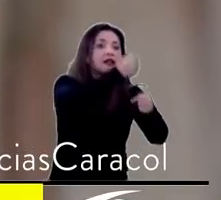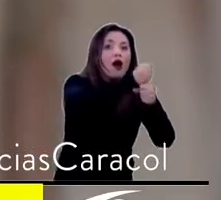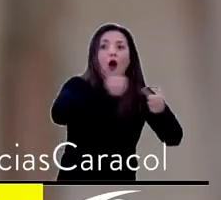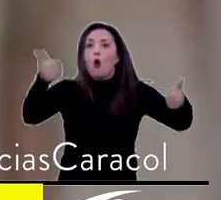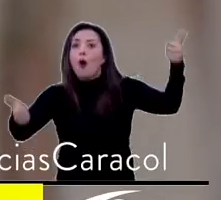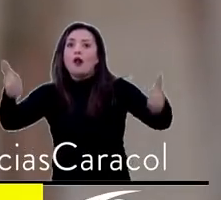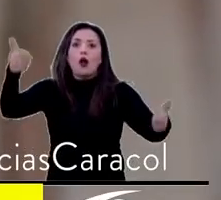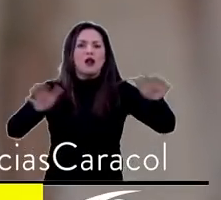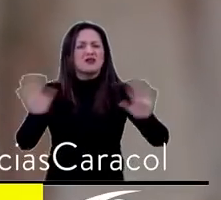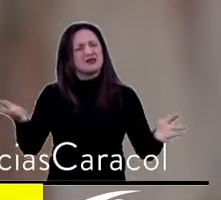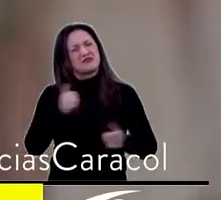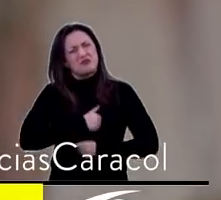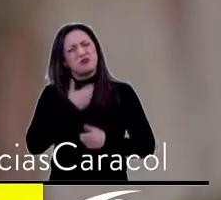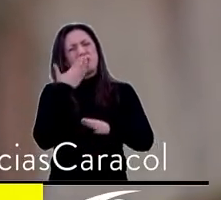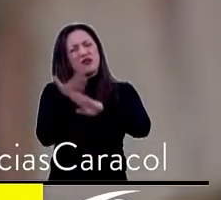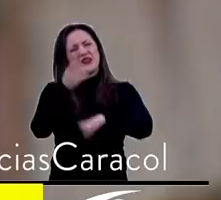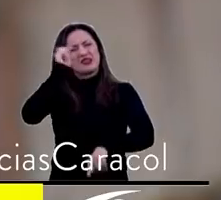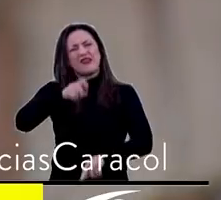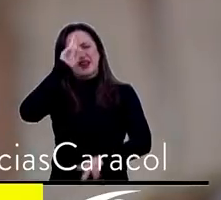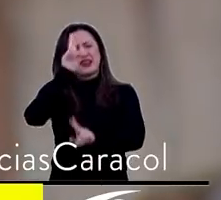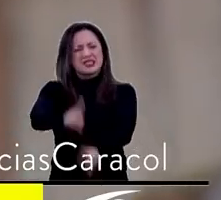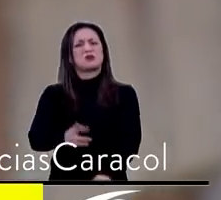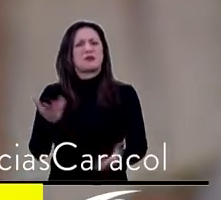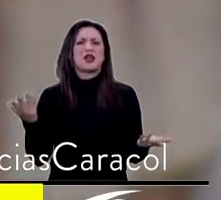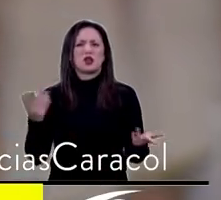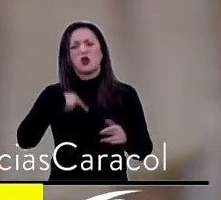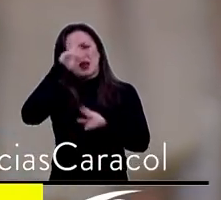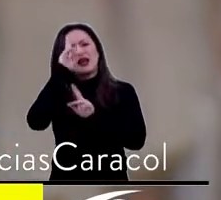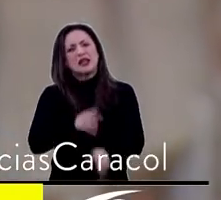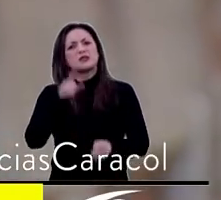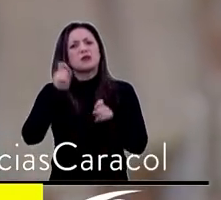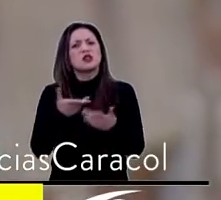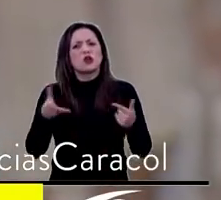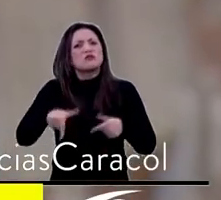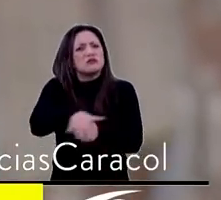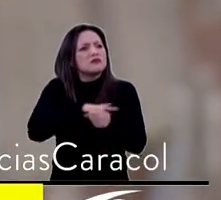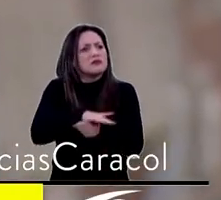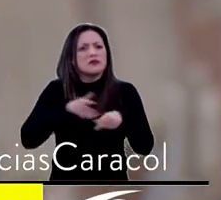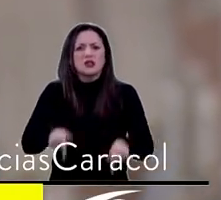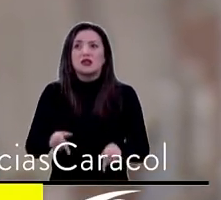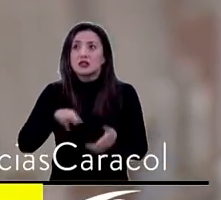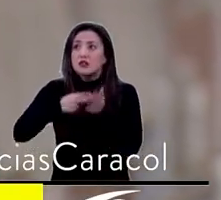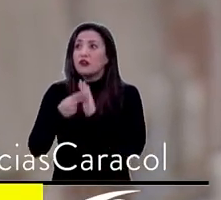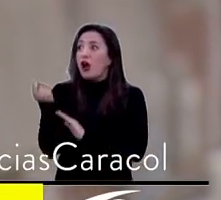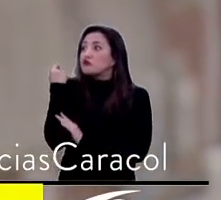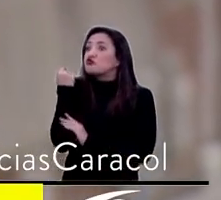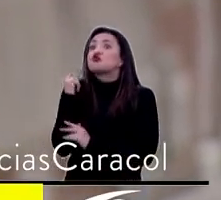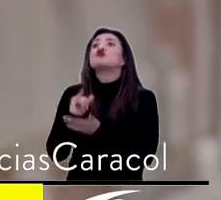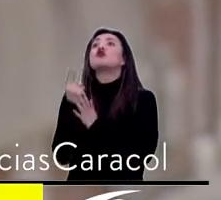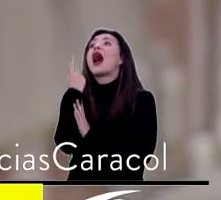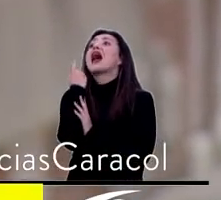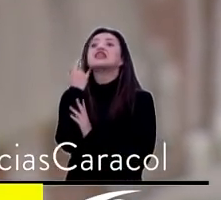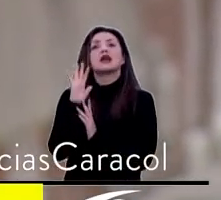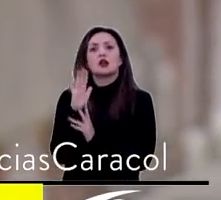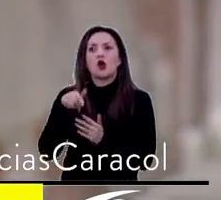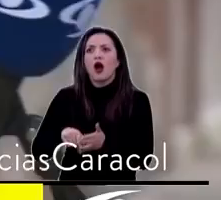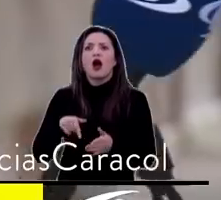mal. Así que por favor, exijo respeto de verdad, exijo respeto por este caso, esto no es de ayer, llevamos 6 meses en esta